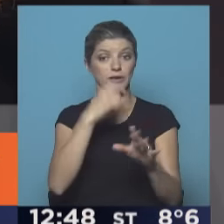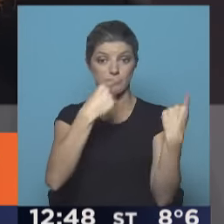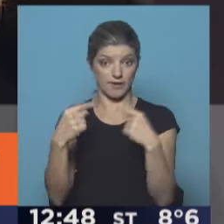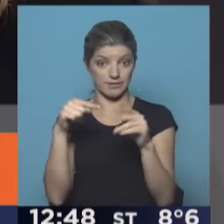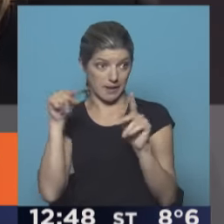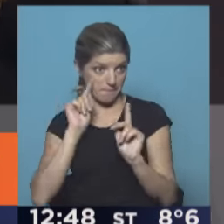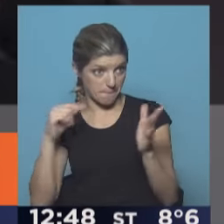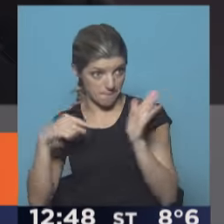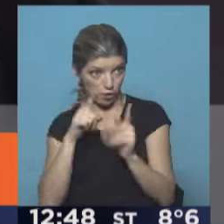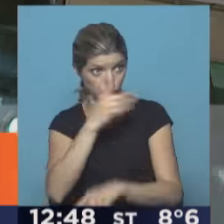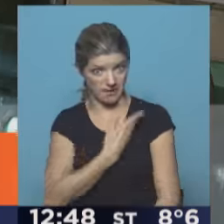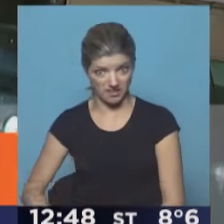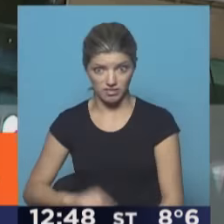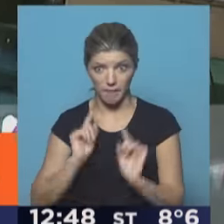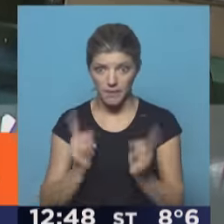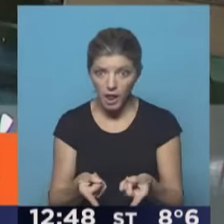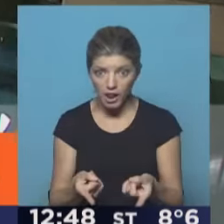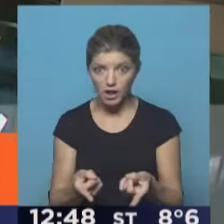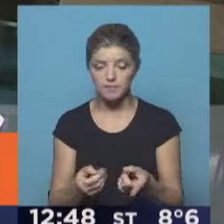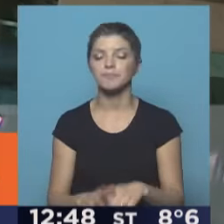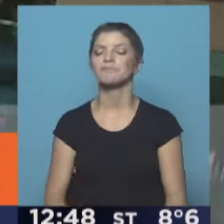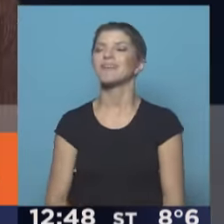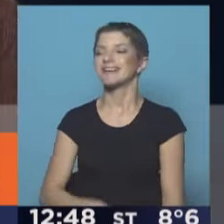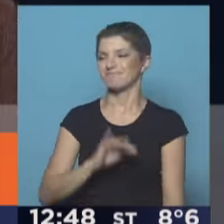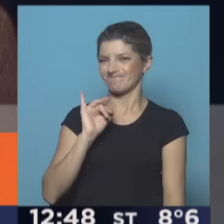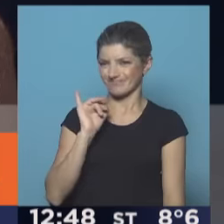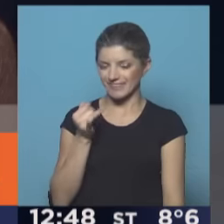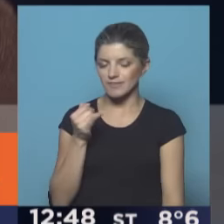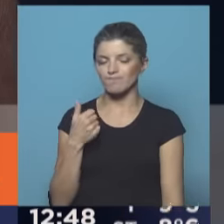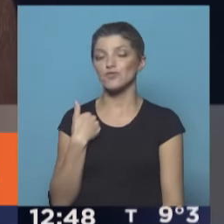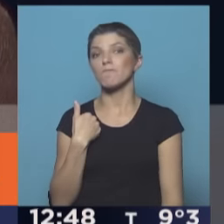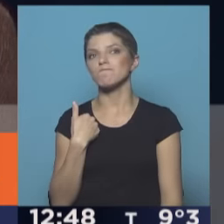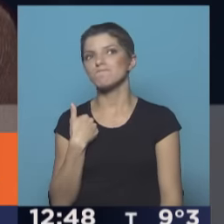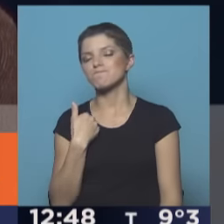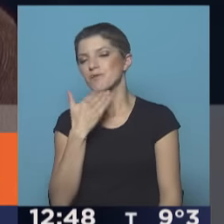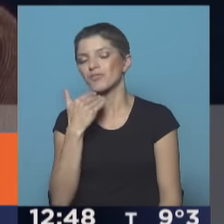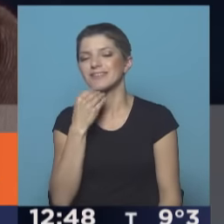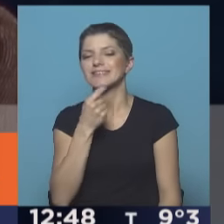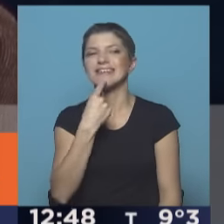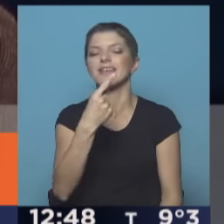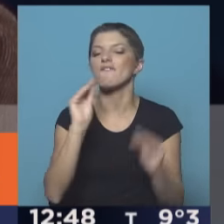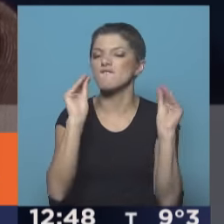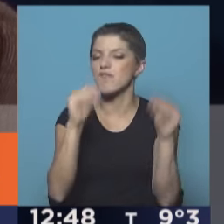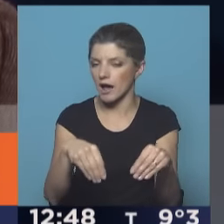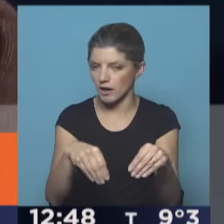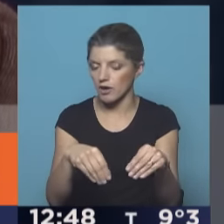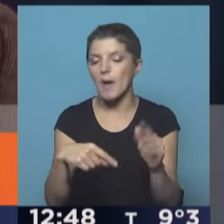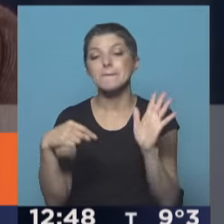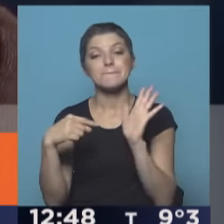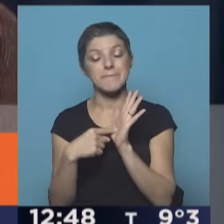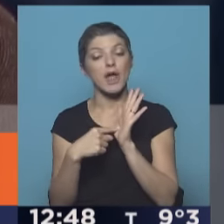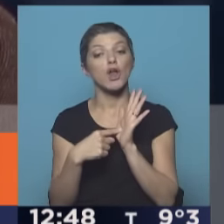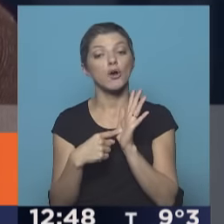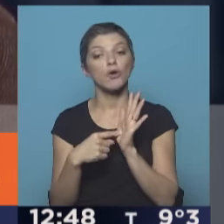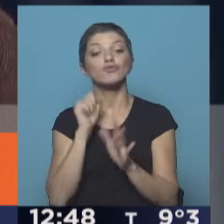mismo eh fracasó fundamentalmente No sé si fracasó pero es cierto que no dieron no dio